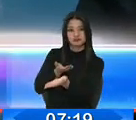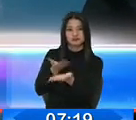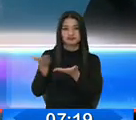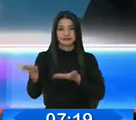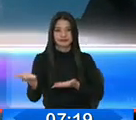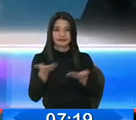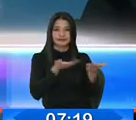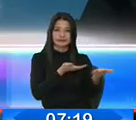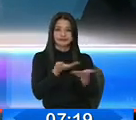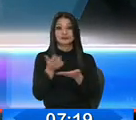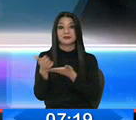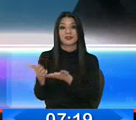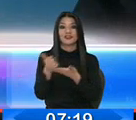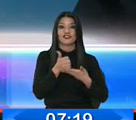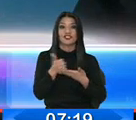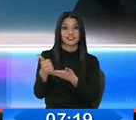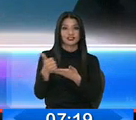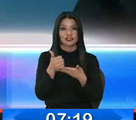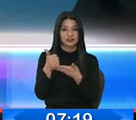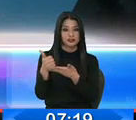para